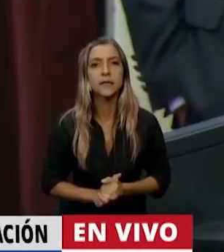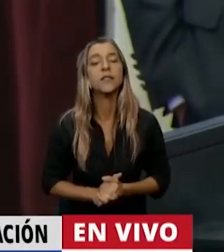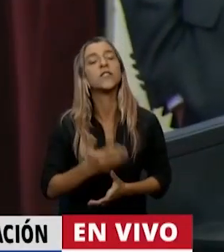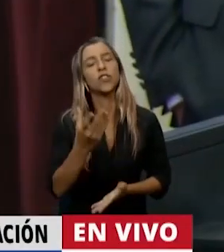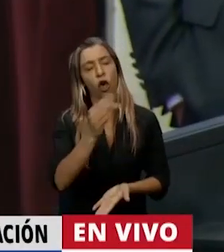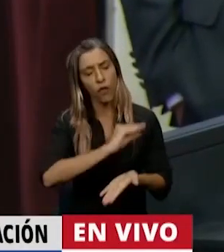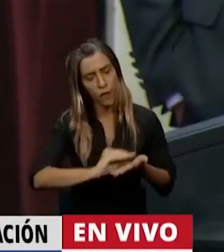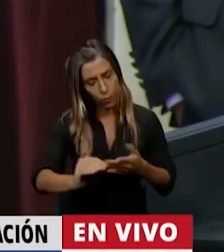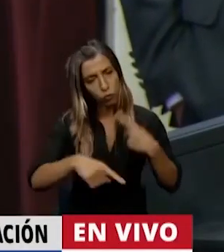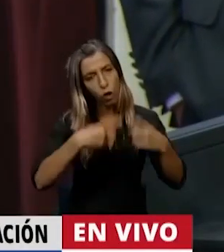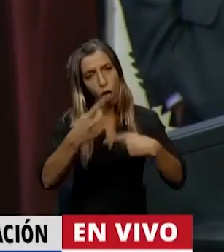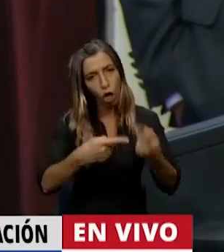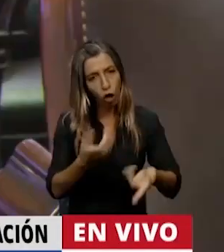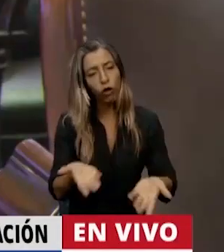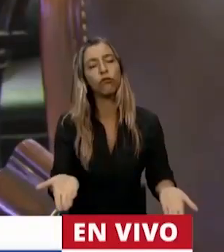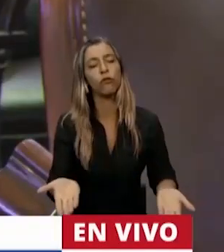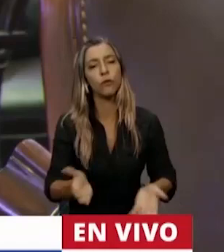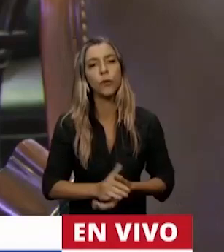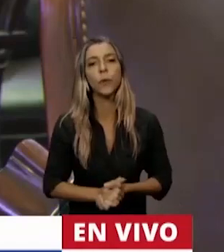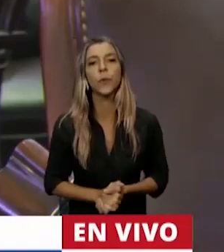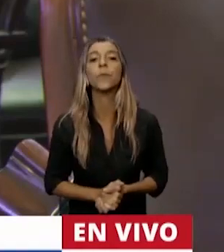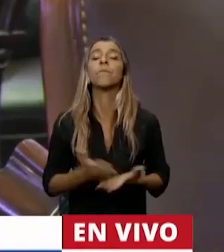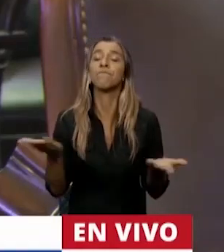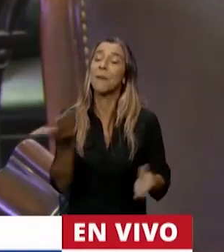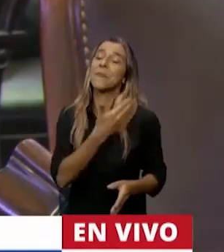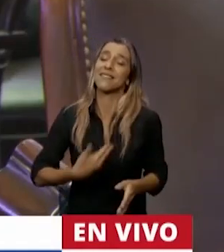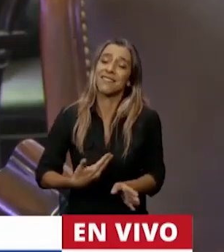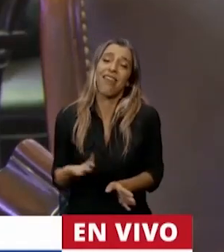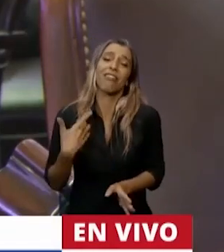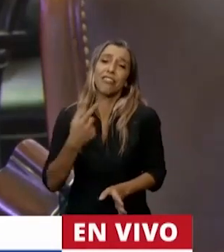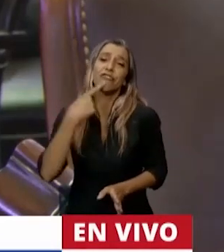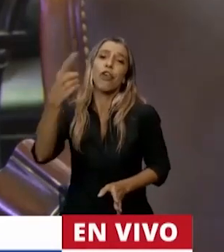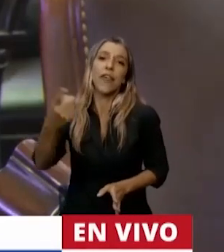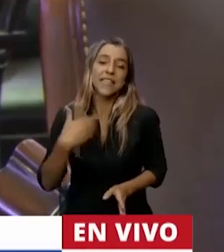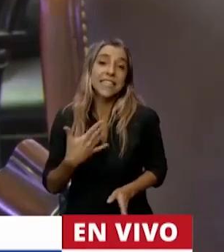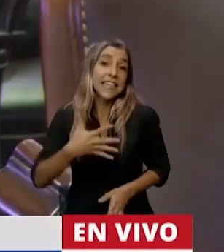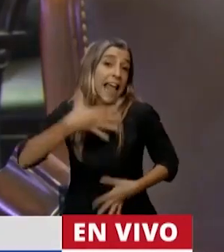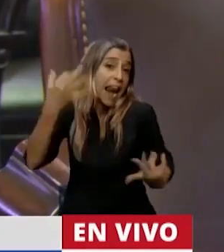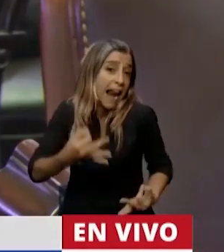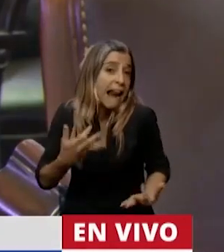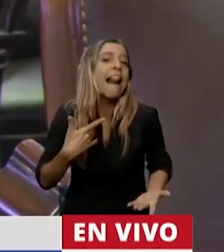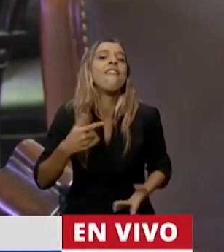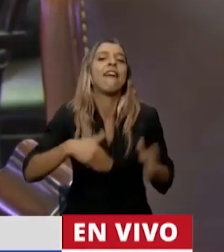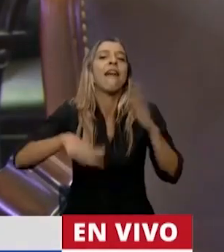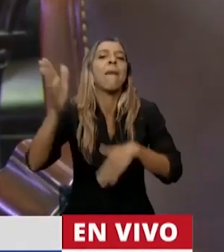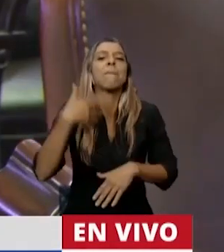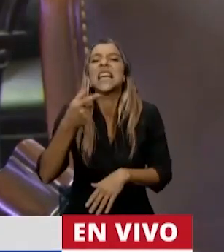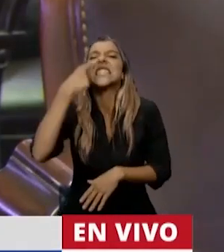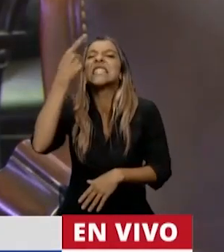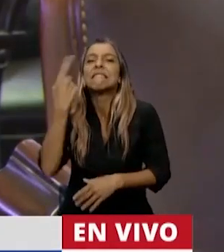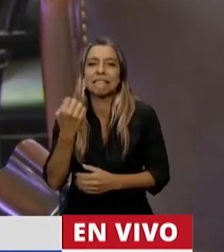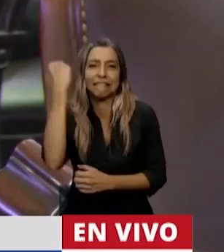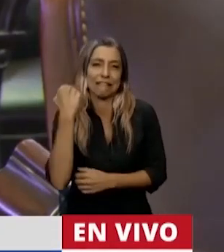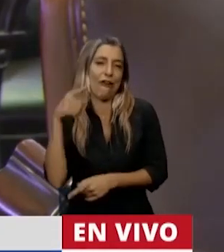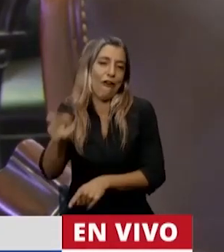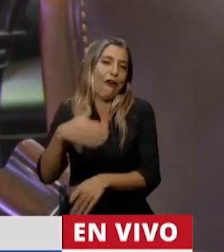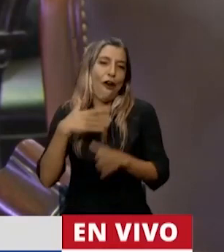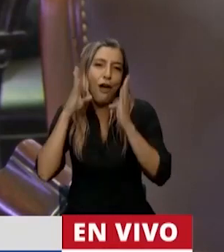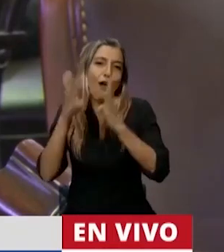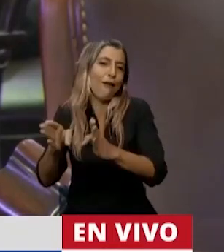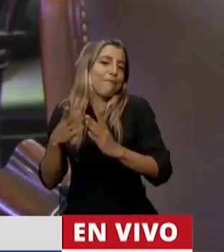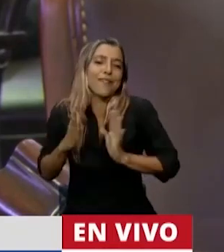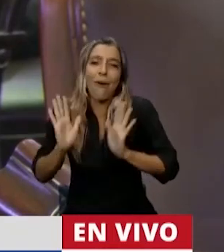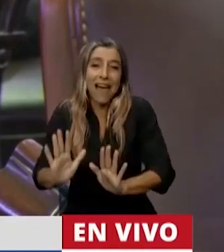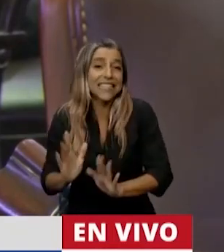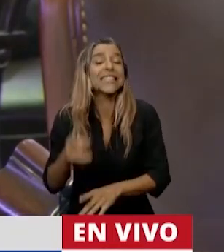Siga, diputado Grosso. Como decía, presidente, lo que creo es que en realidad pesan más los intereses económicos que representan. Y aunque